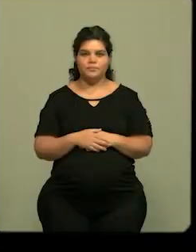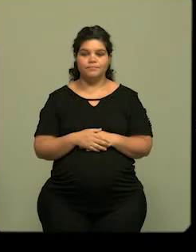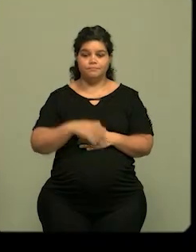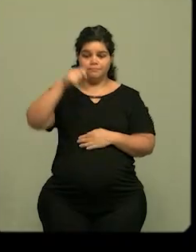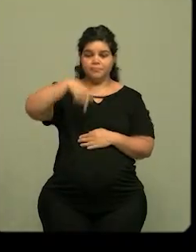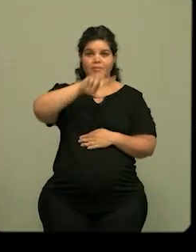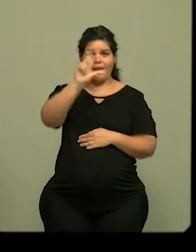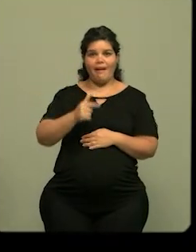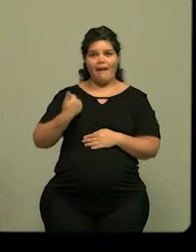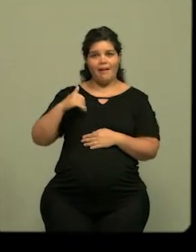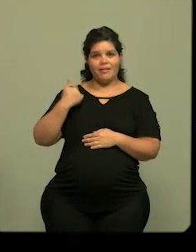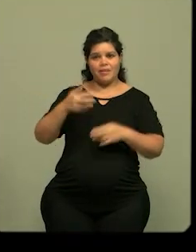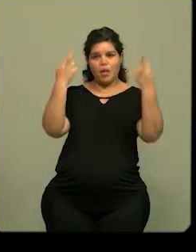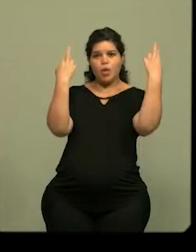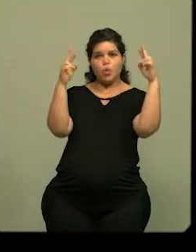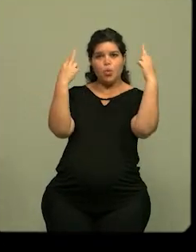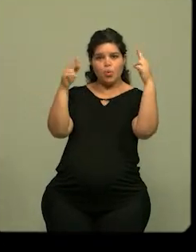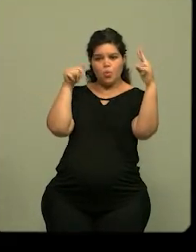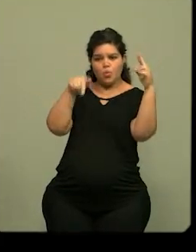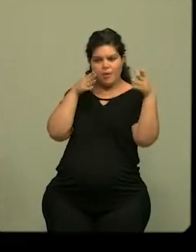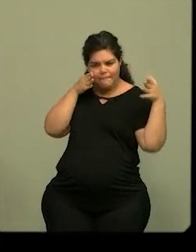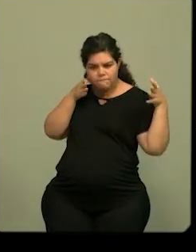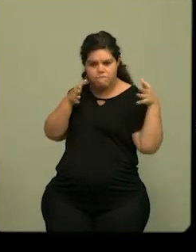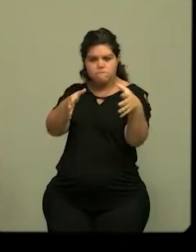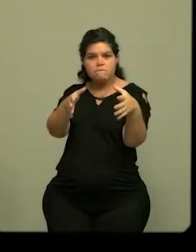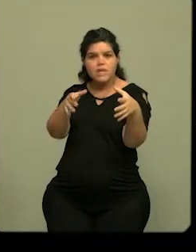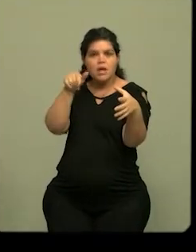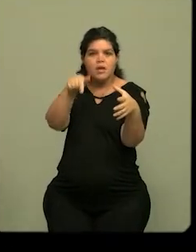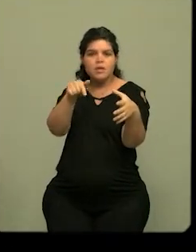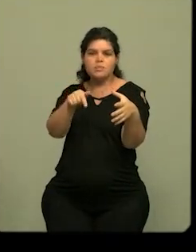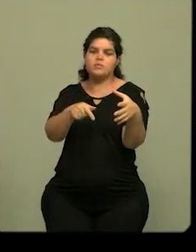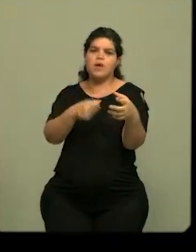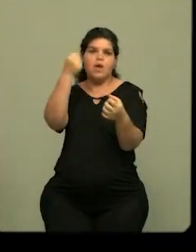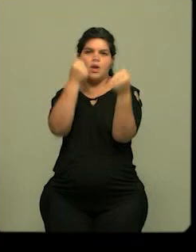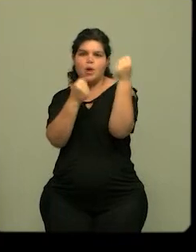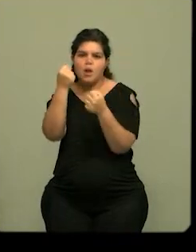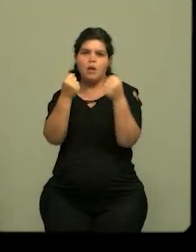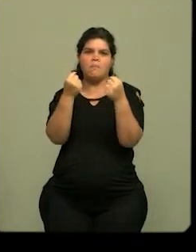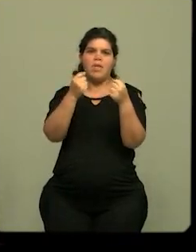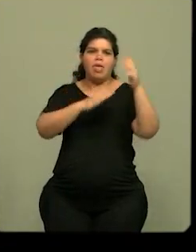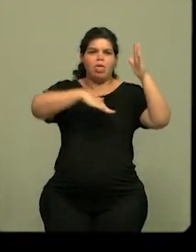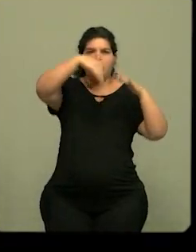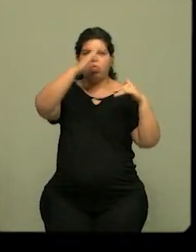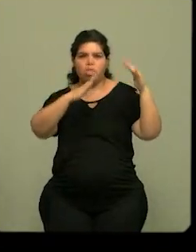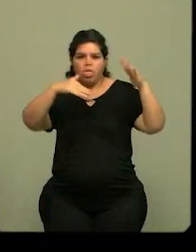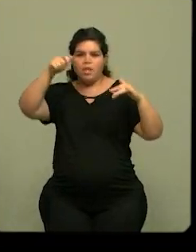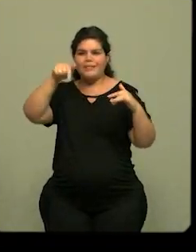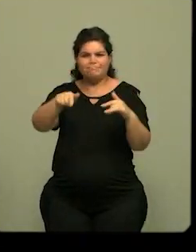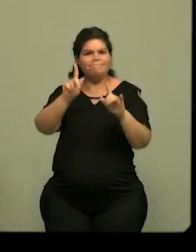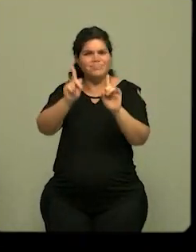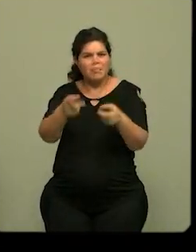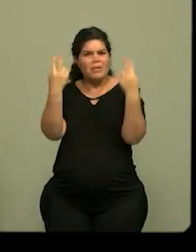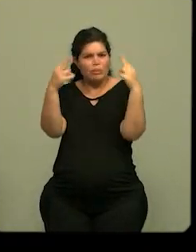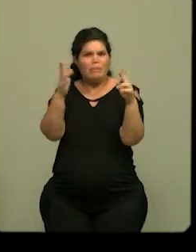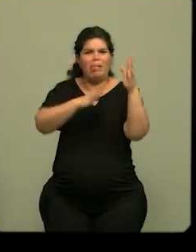En Argentina el turismo es uno de los sectores más influenciados por los vaivenes de la economía, con cambios constantes y